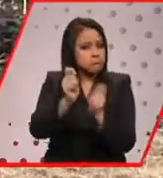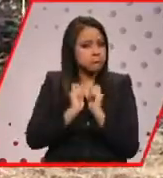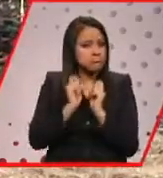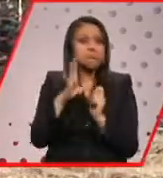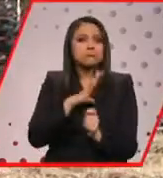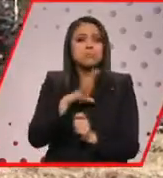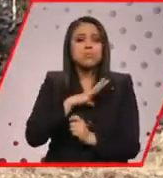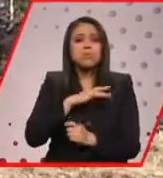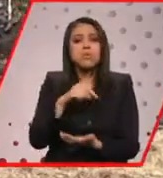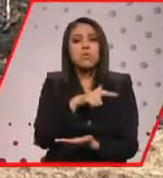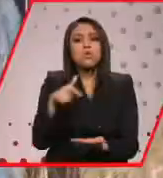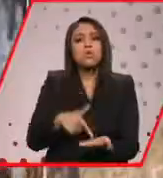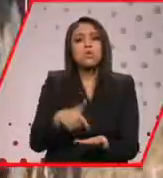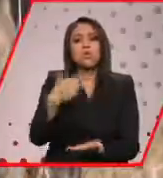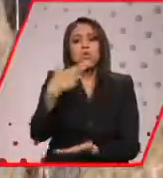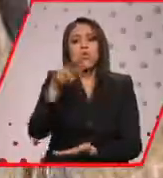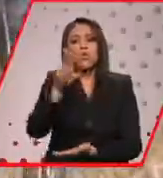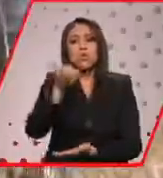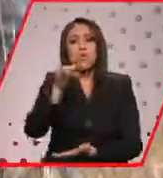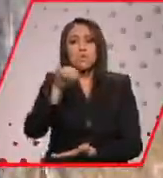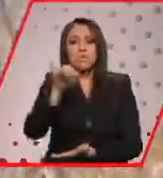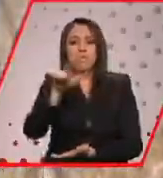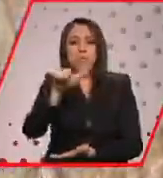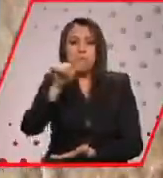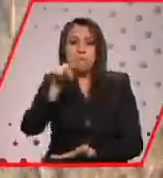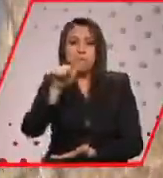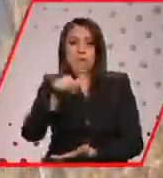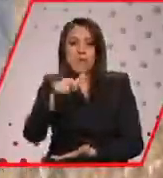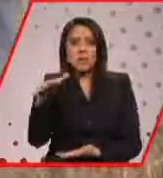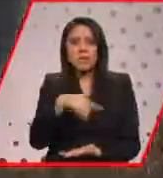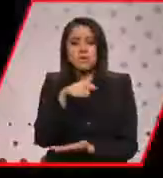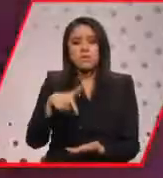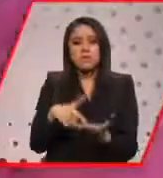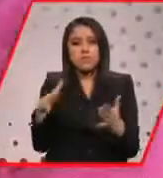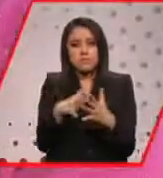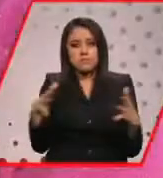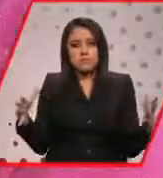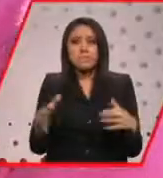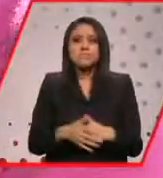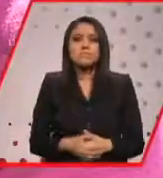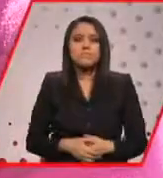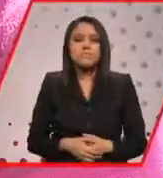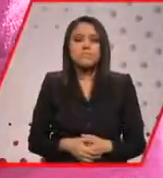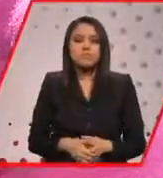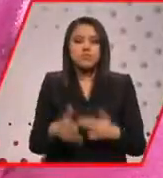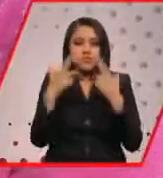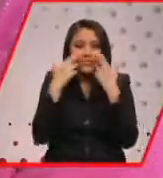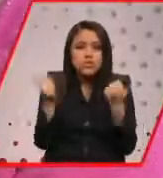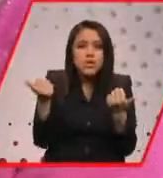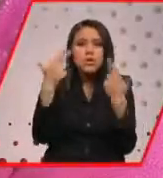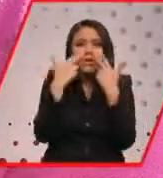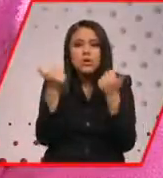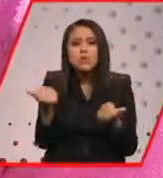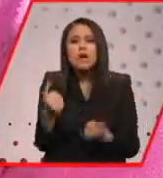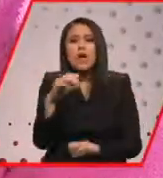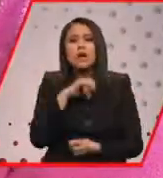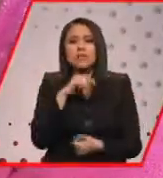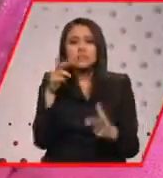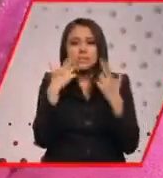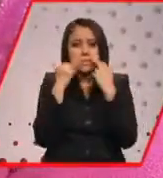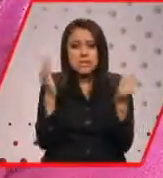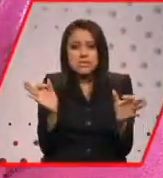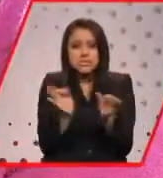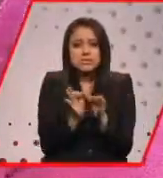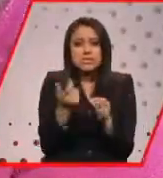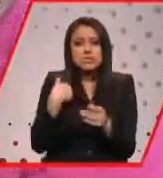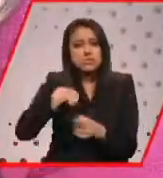el municipio de Huimilpan. Se le conoce como el rancho La Haciendita. Todo el tiempo trabajamos esa tierra. Nosotros con